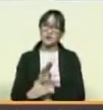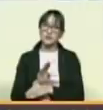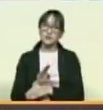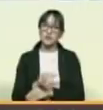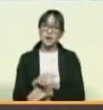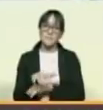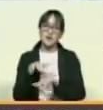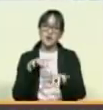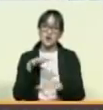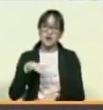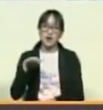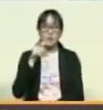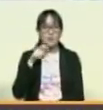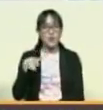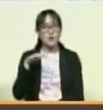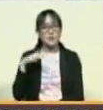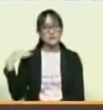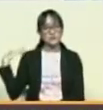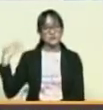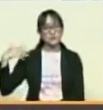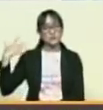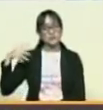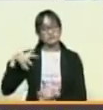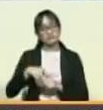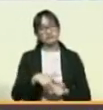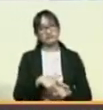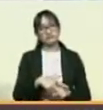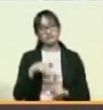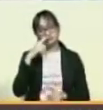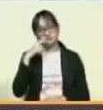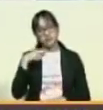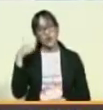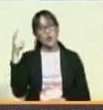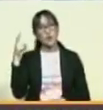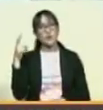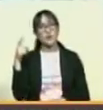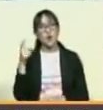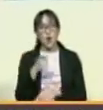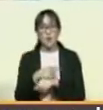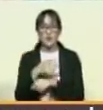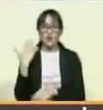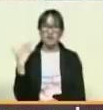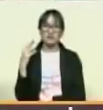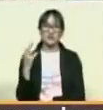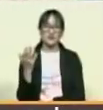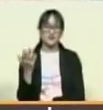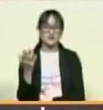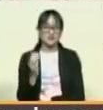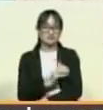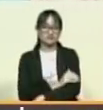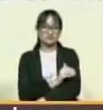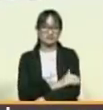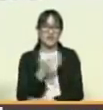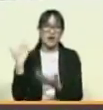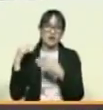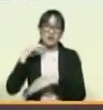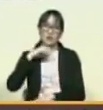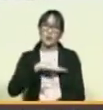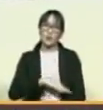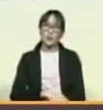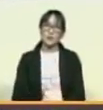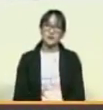grandes mayorías que por décadas fueron olvidadas, fueron postergadas por estos gobiernos de la derecha que hubo en décadas pasadas.